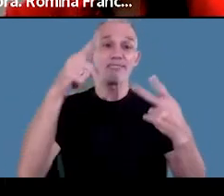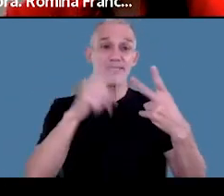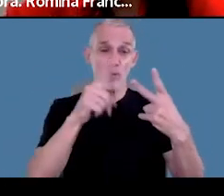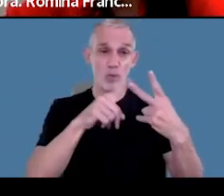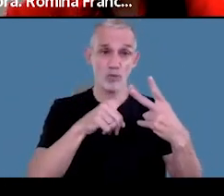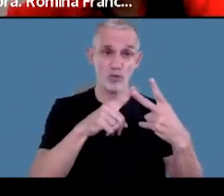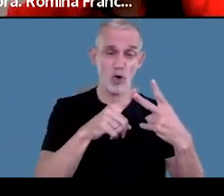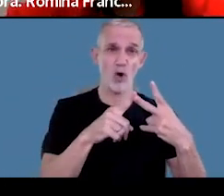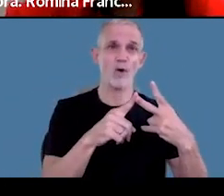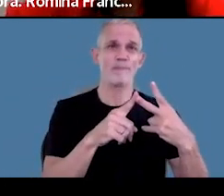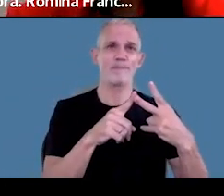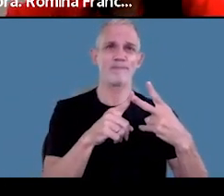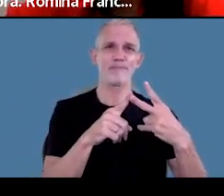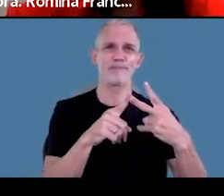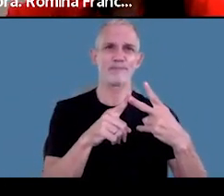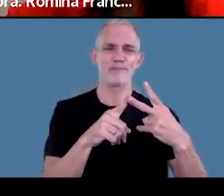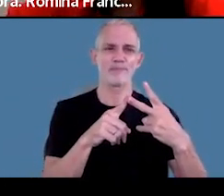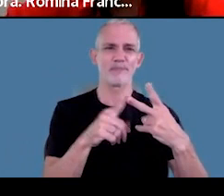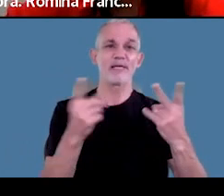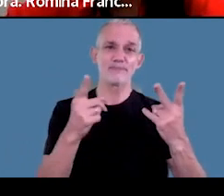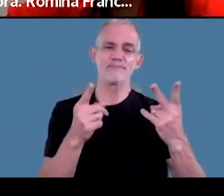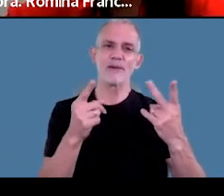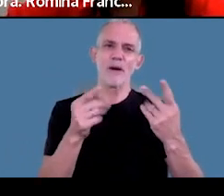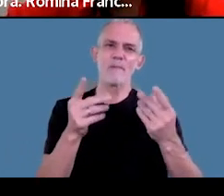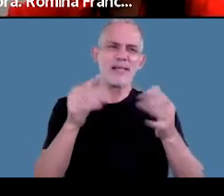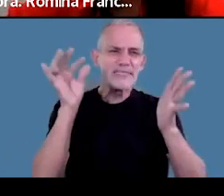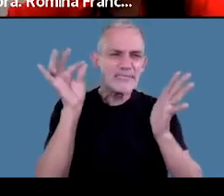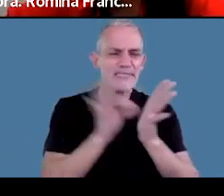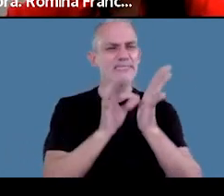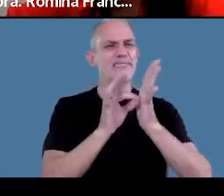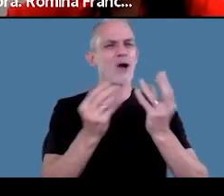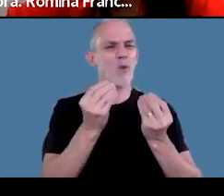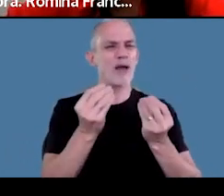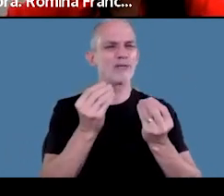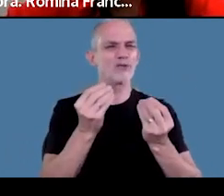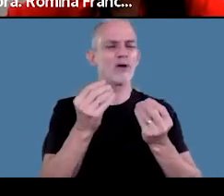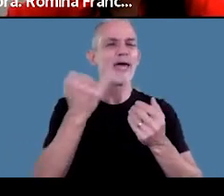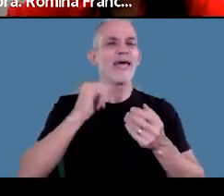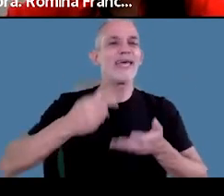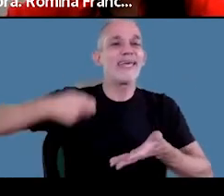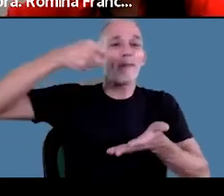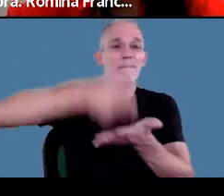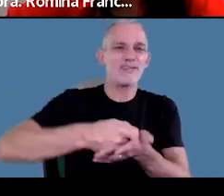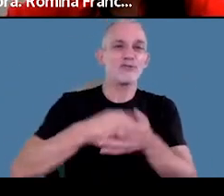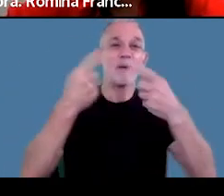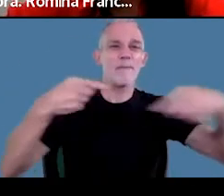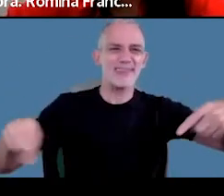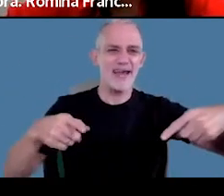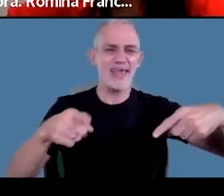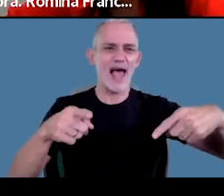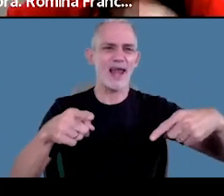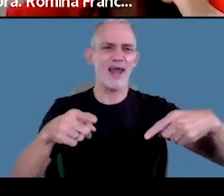punto, que quizás es más específico, son inversiones en materiales